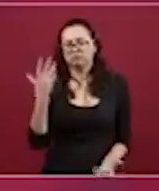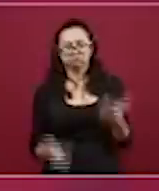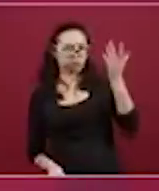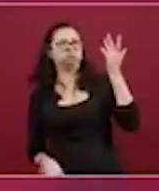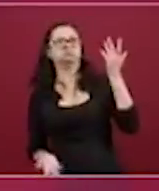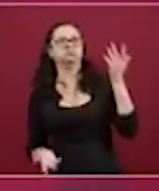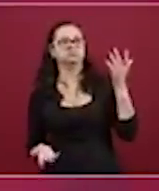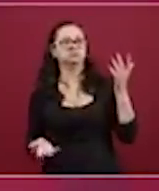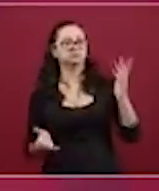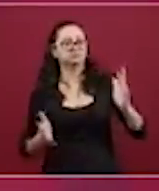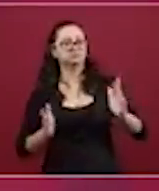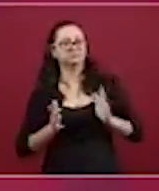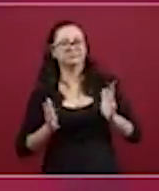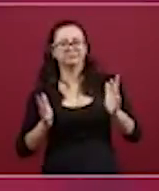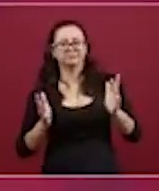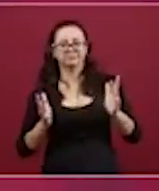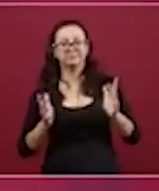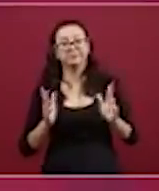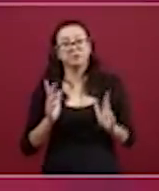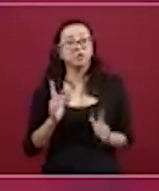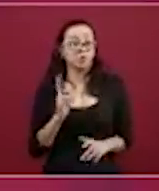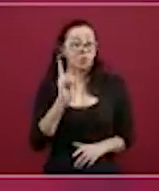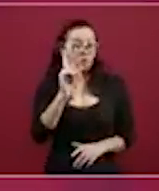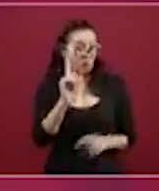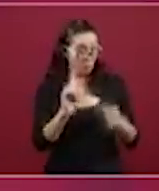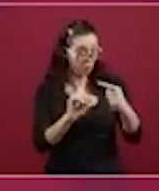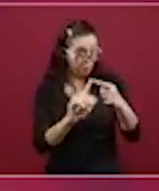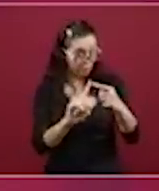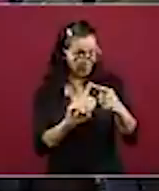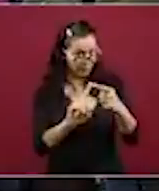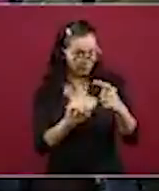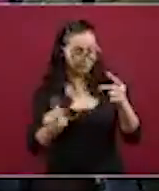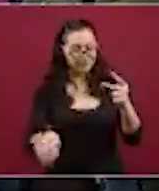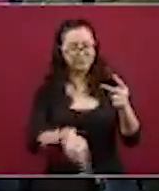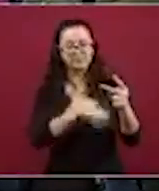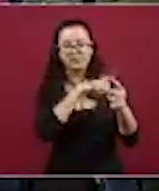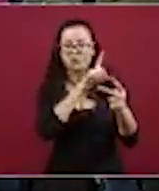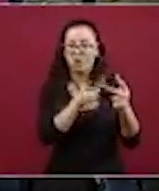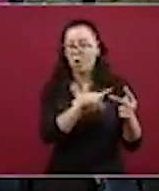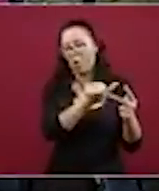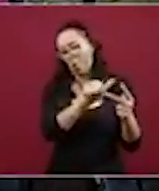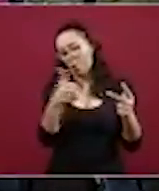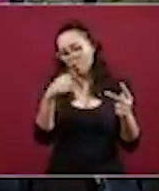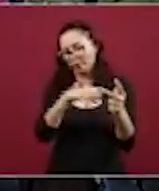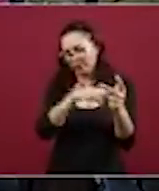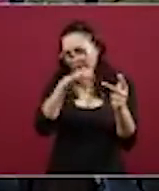desproporcionado. Ese es un caso. Otro.